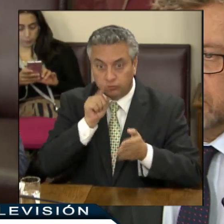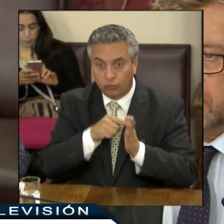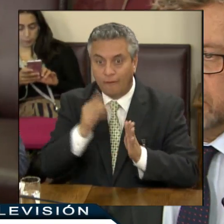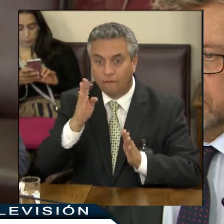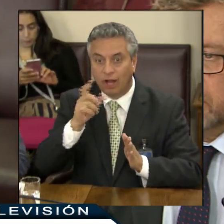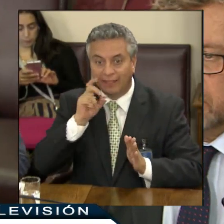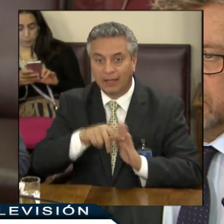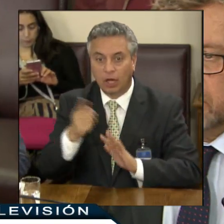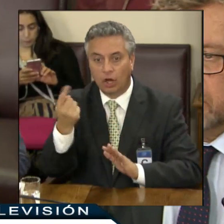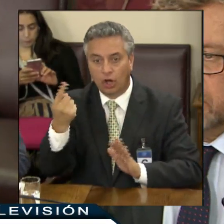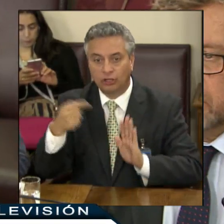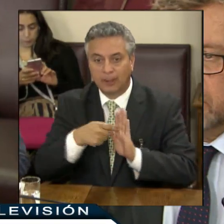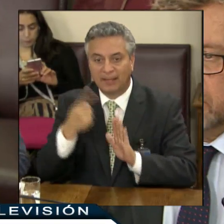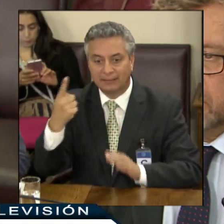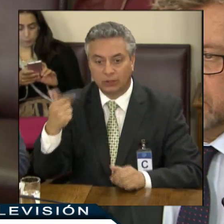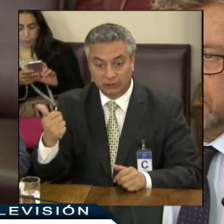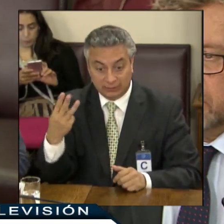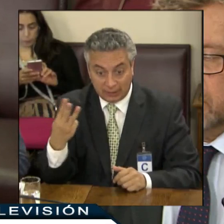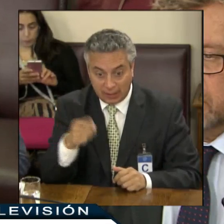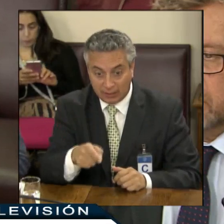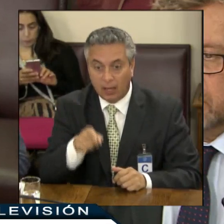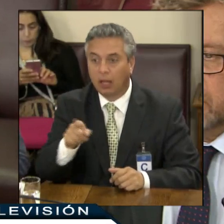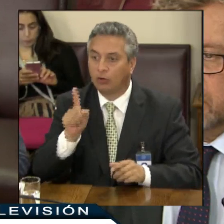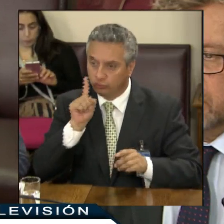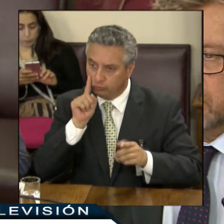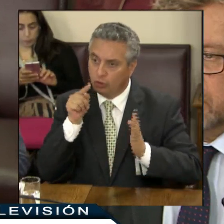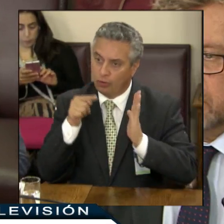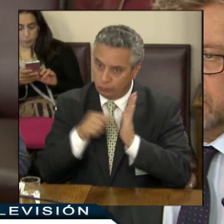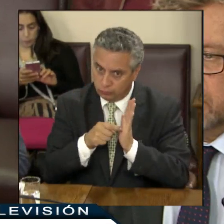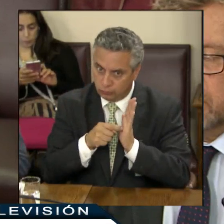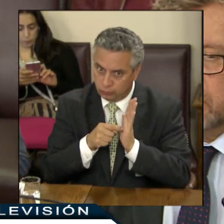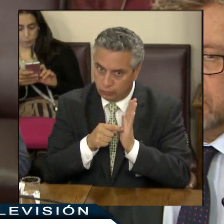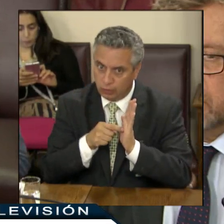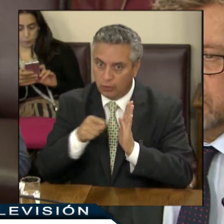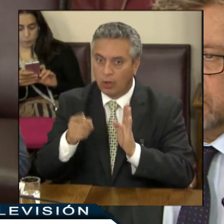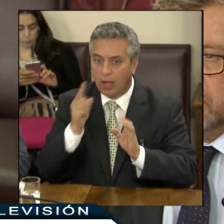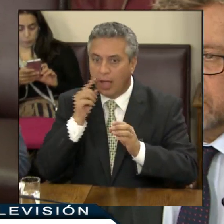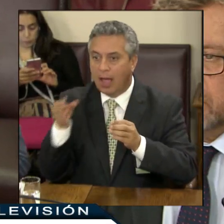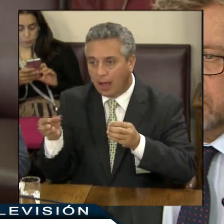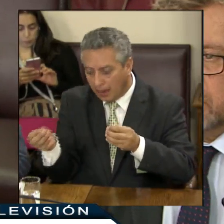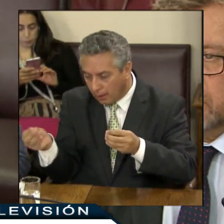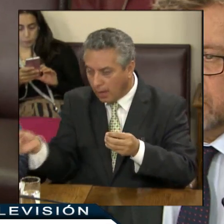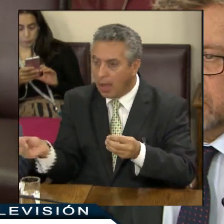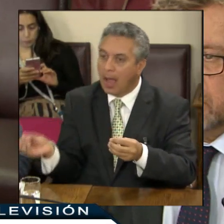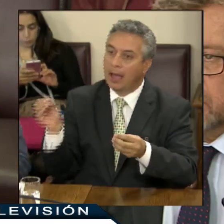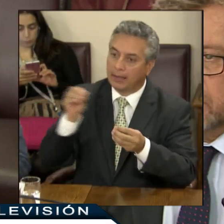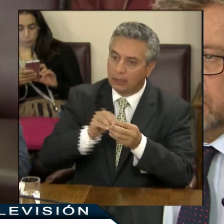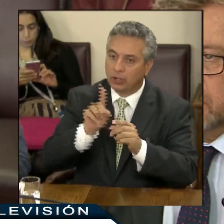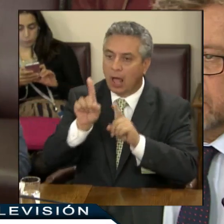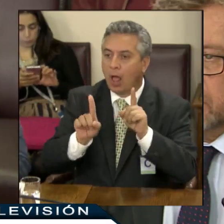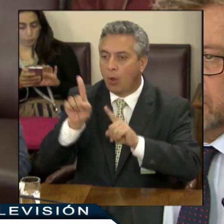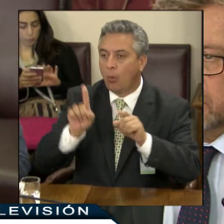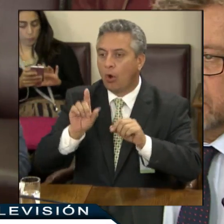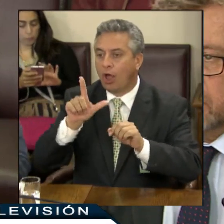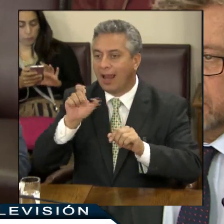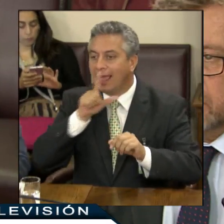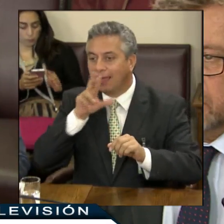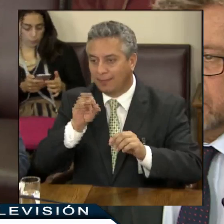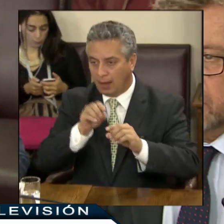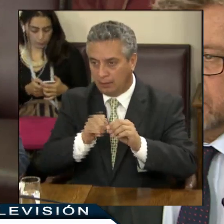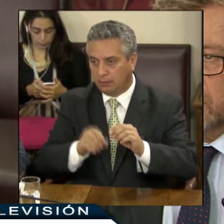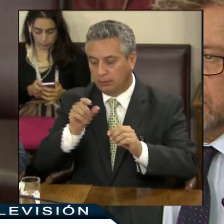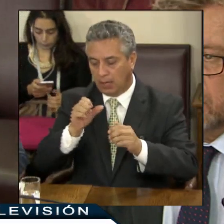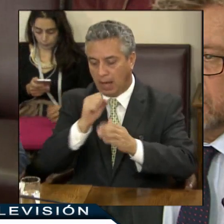boletín 11163 consta de la agregación de algunas letras al artículo 6 de la